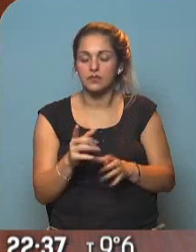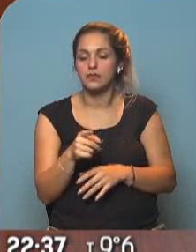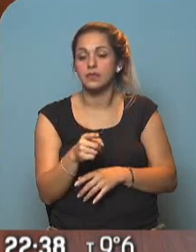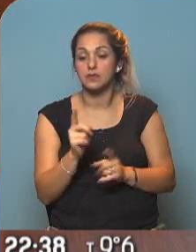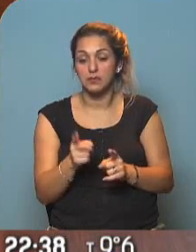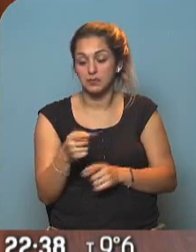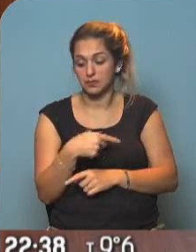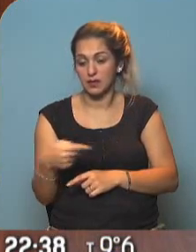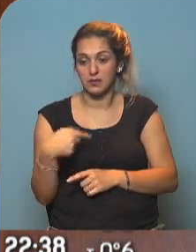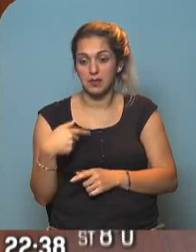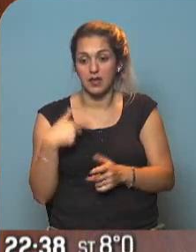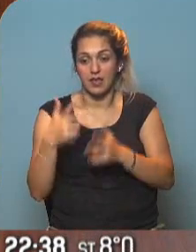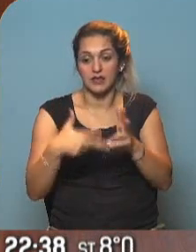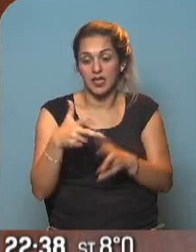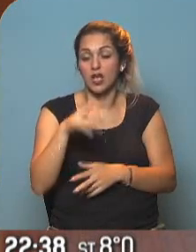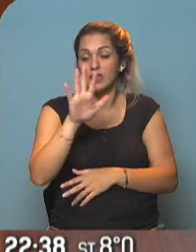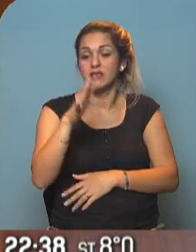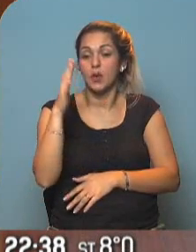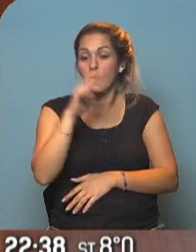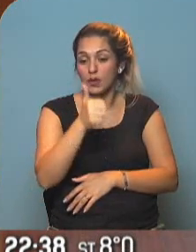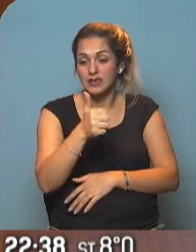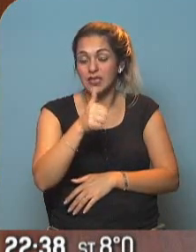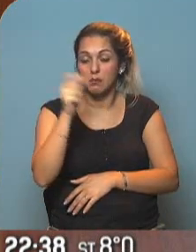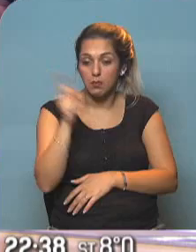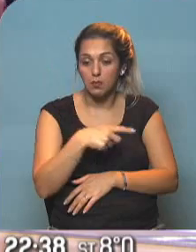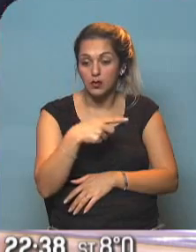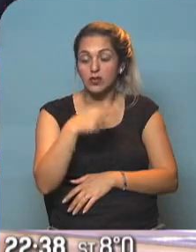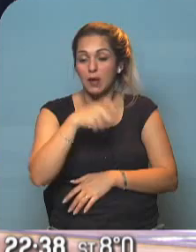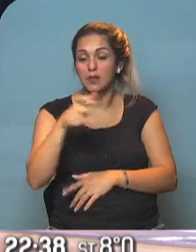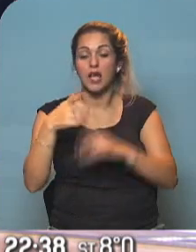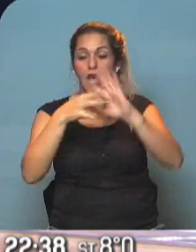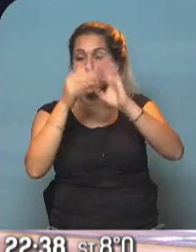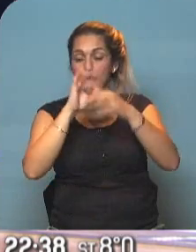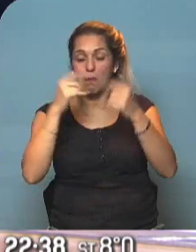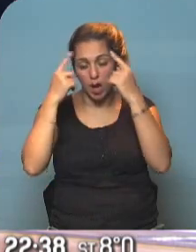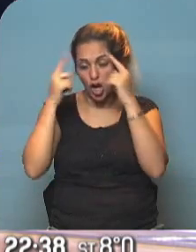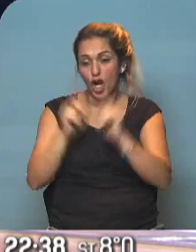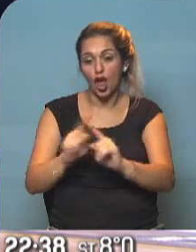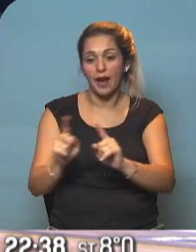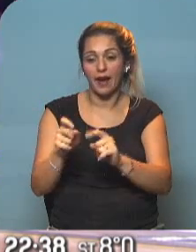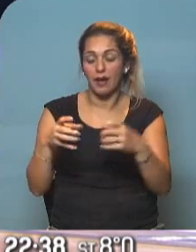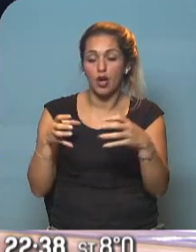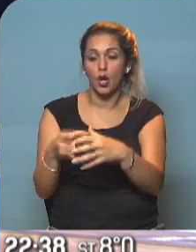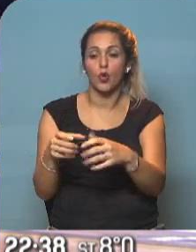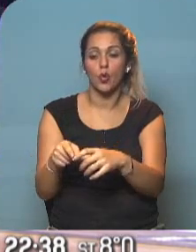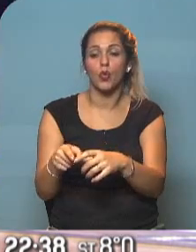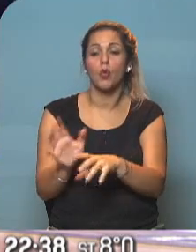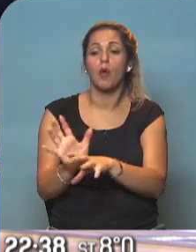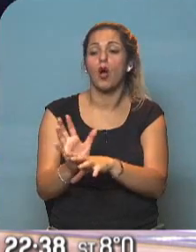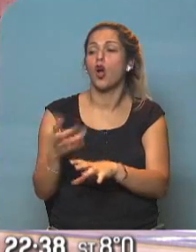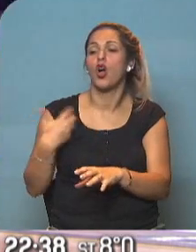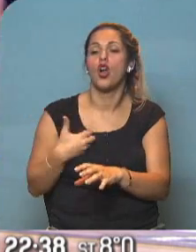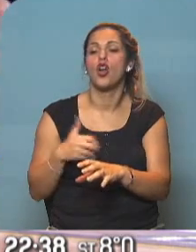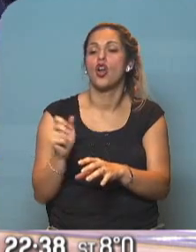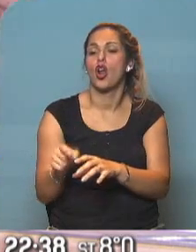misma semana. Te está diciendo, el 56% de los europeos no cree en los partidos tradicionales, prefiere